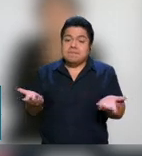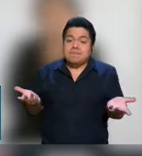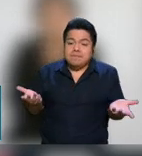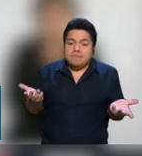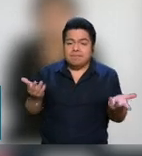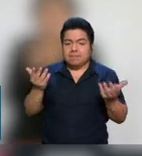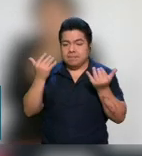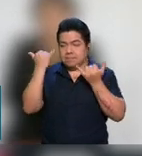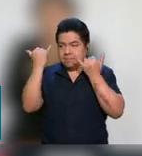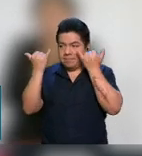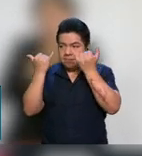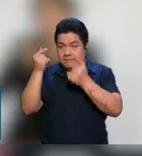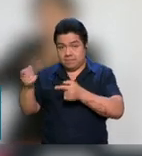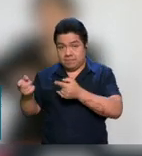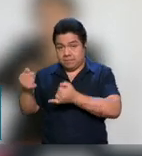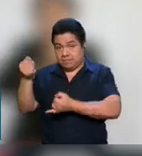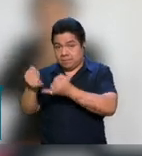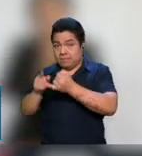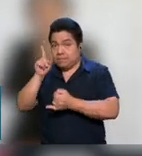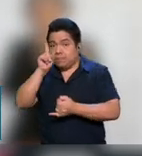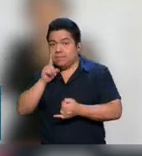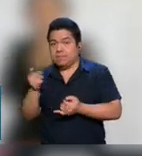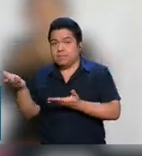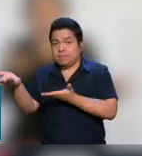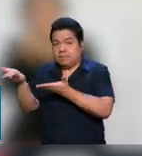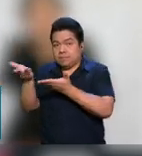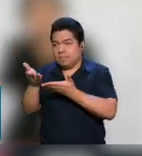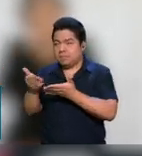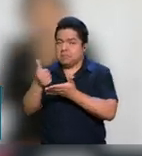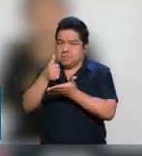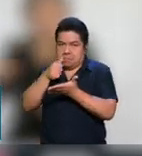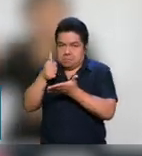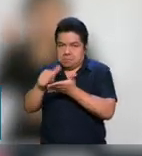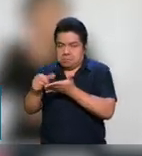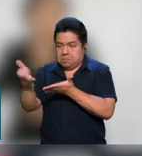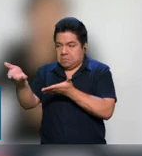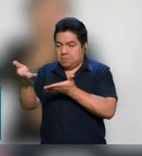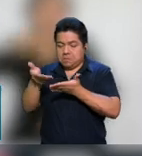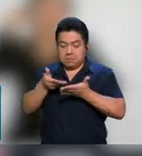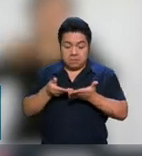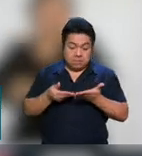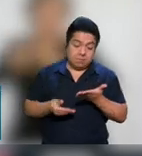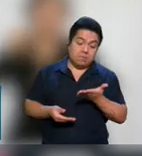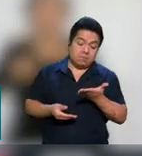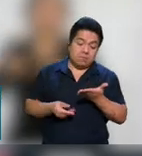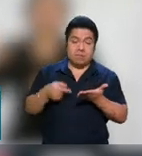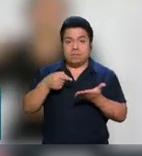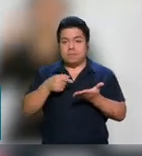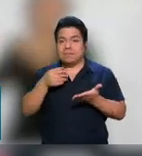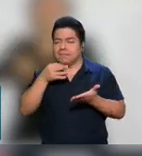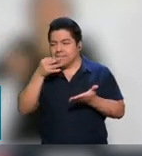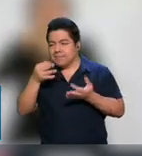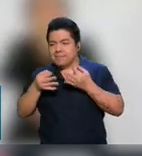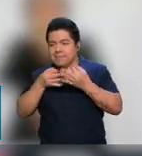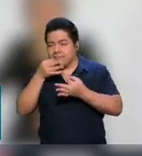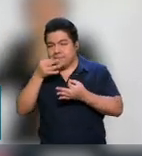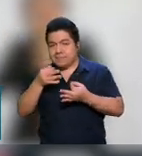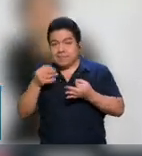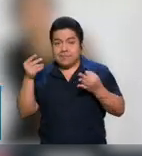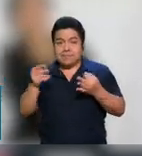imagínense que la jueza nos va a notificar, ¿no? Pero ya nos enteramos por los medios.